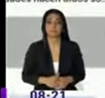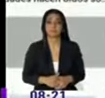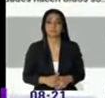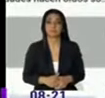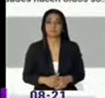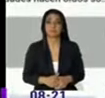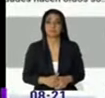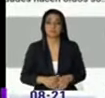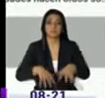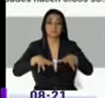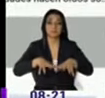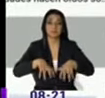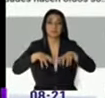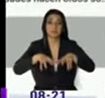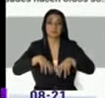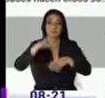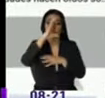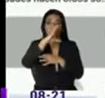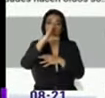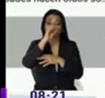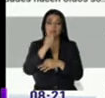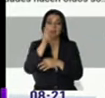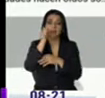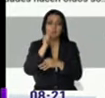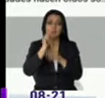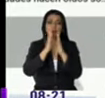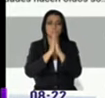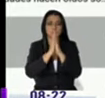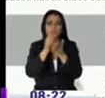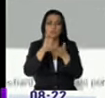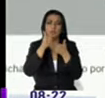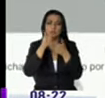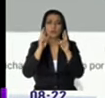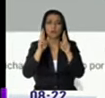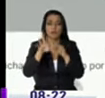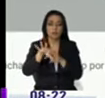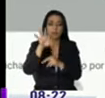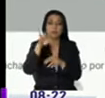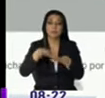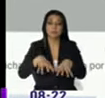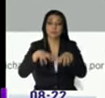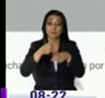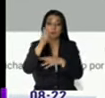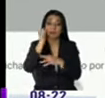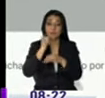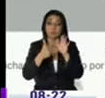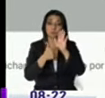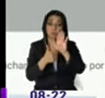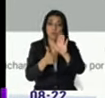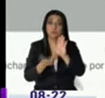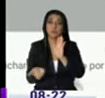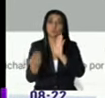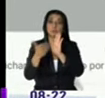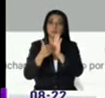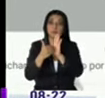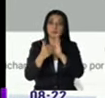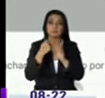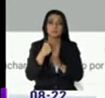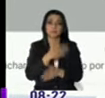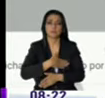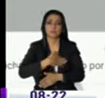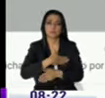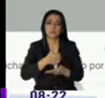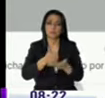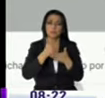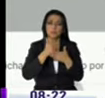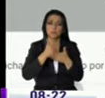peludito que se busca. Ayer ayudamos al peludito. Ojalá lo hayan encontrado sus dueños, el peludo que presentamos ayer. Aquí hay otro, ¿no? Dice, por favor,